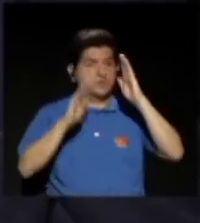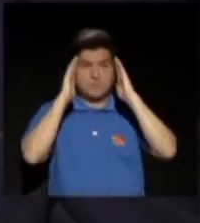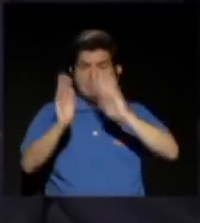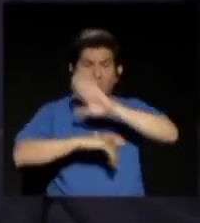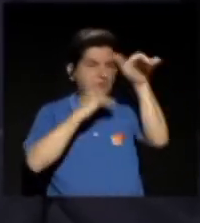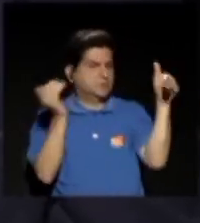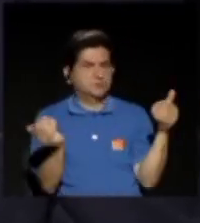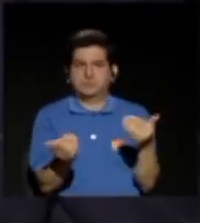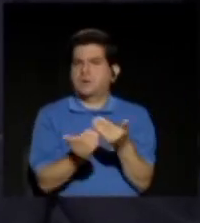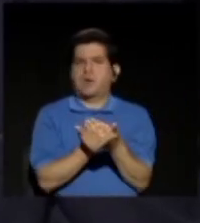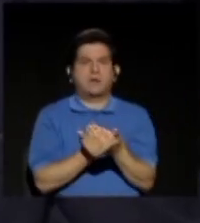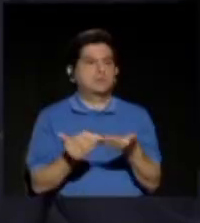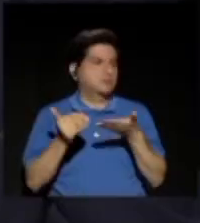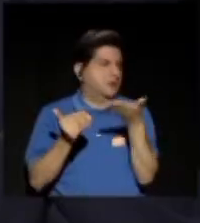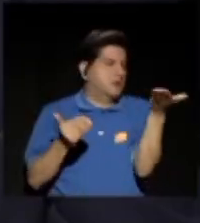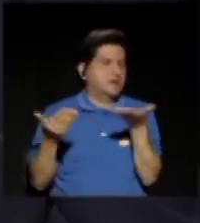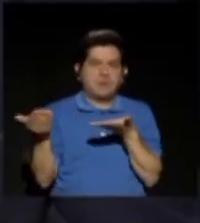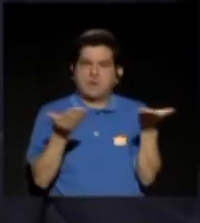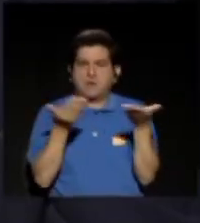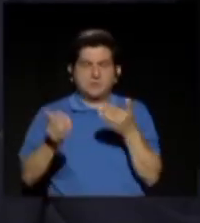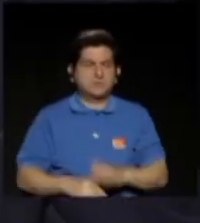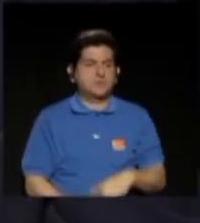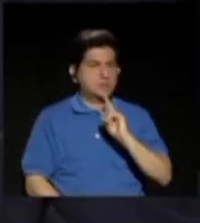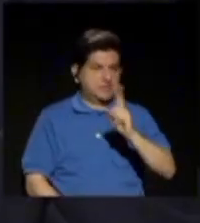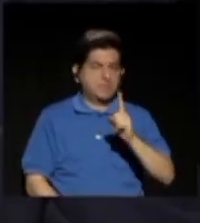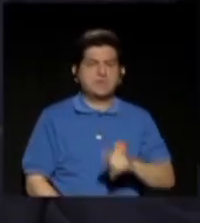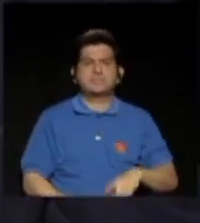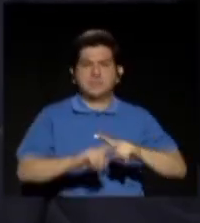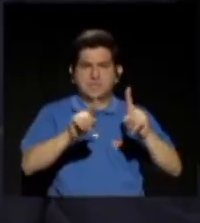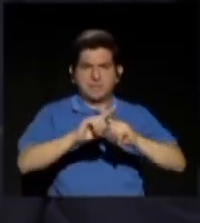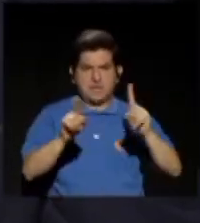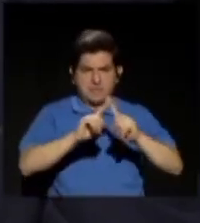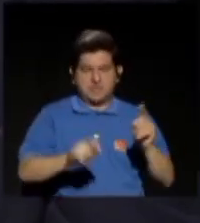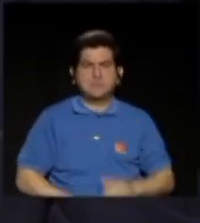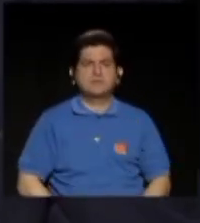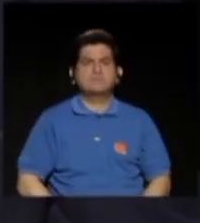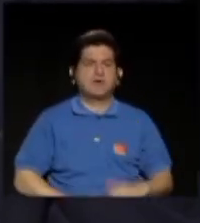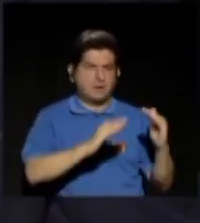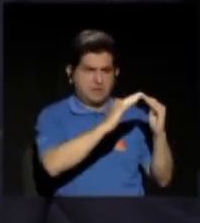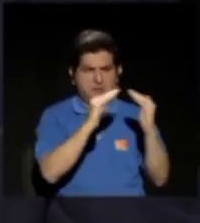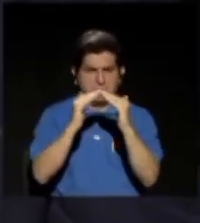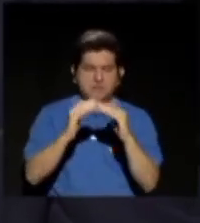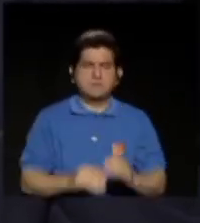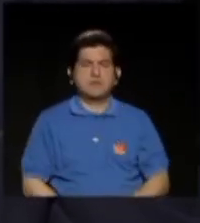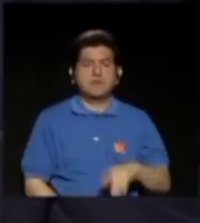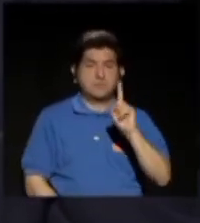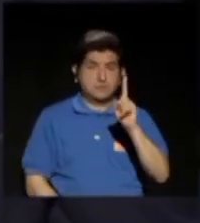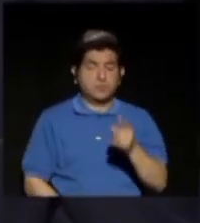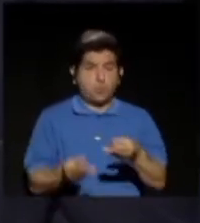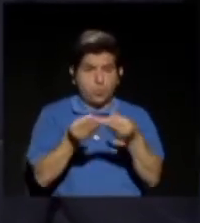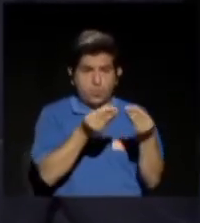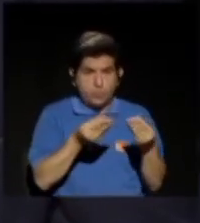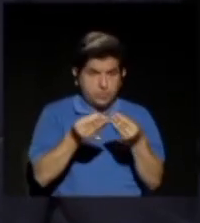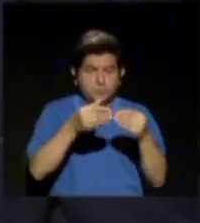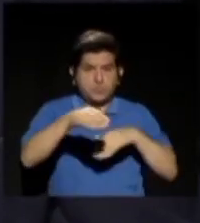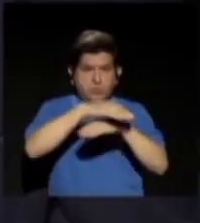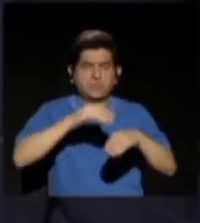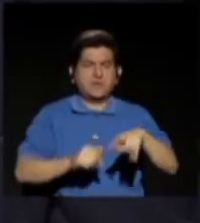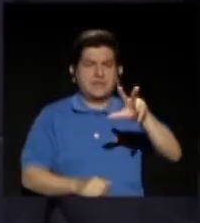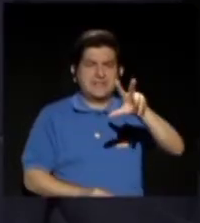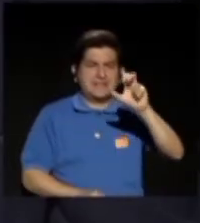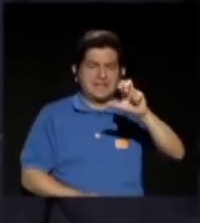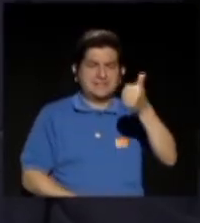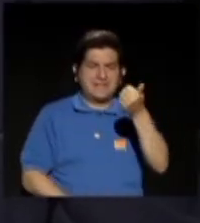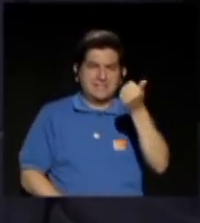a todos estos bienes y servicios que reportaron los hogares. En conjunto tenemos una canasta que está conformada por 315 bienes